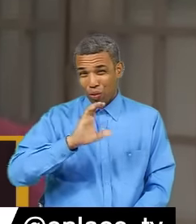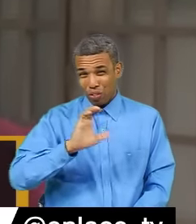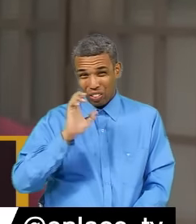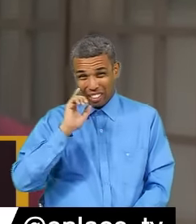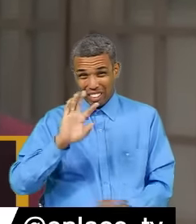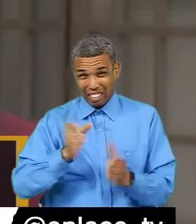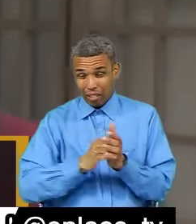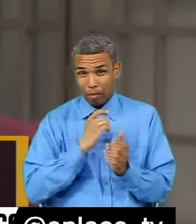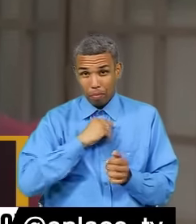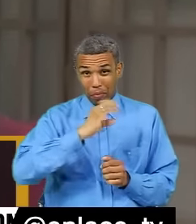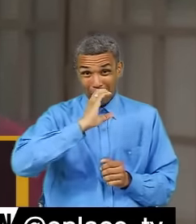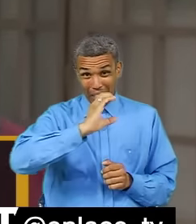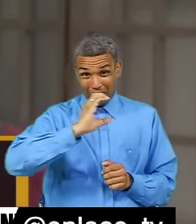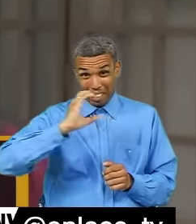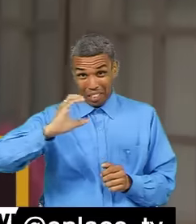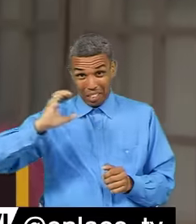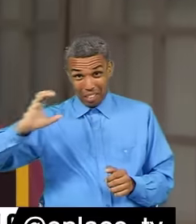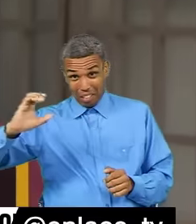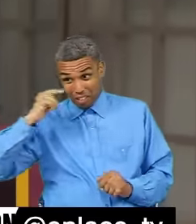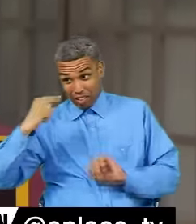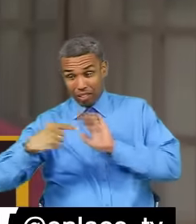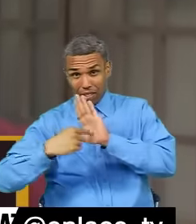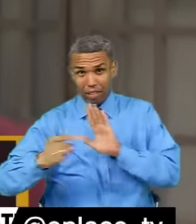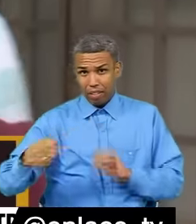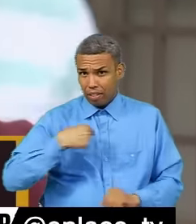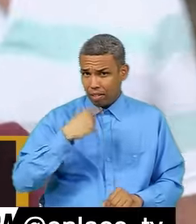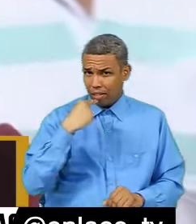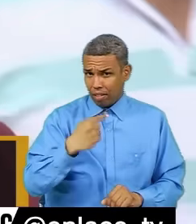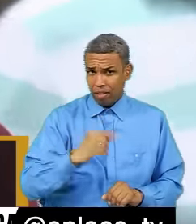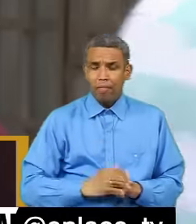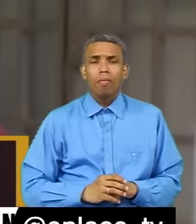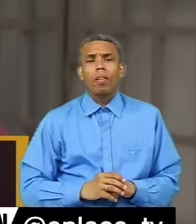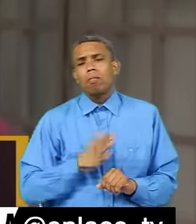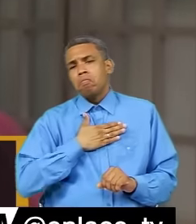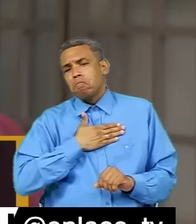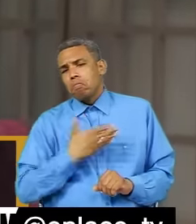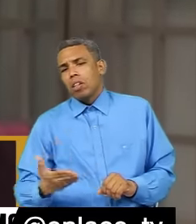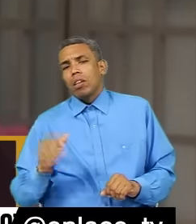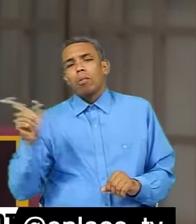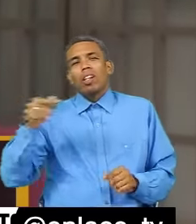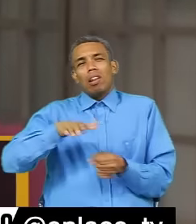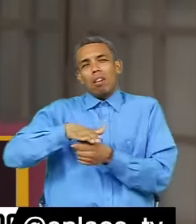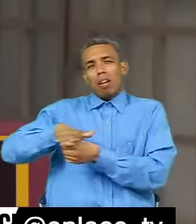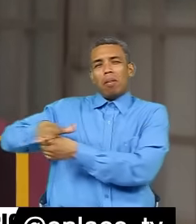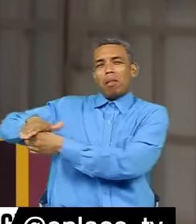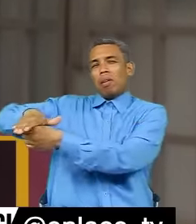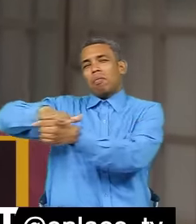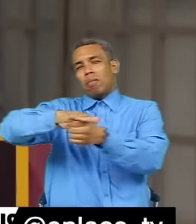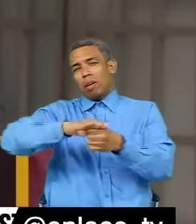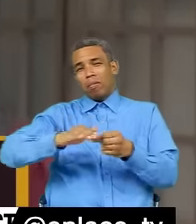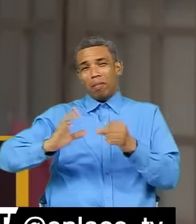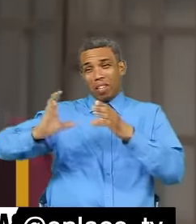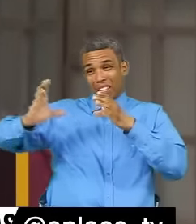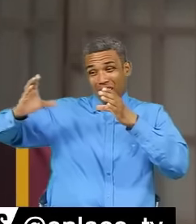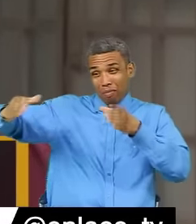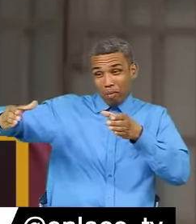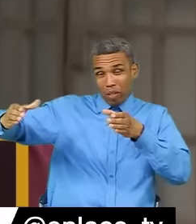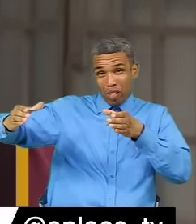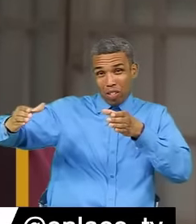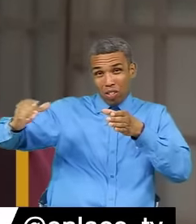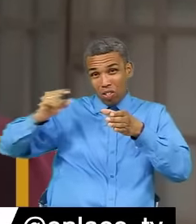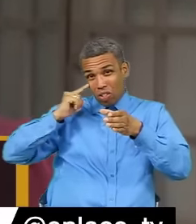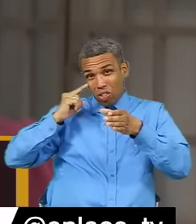y 7. ¿Por qué solamente del sector nororiental? Porque es un programa piloto. Vamos a comenzar este resto de